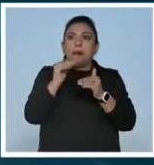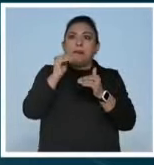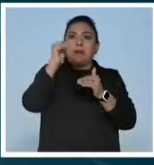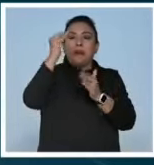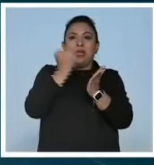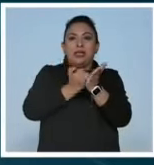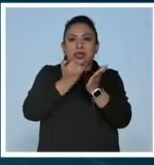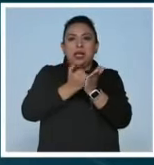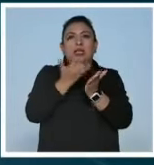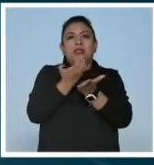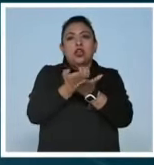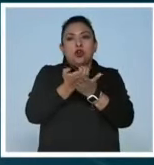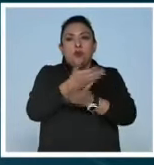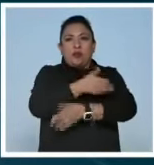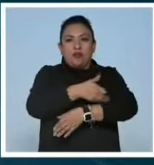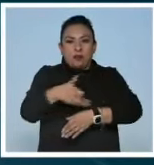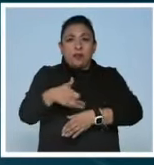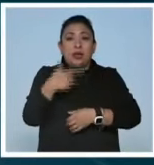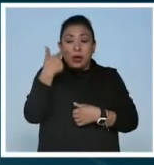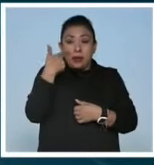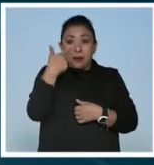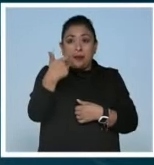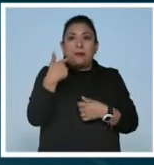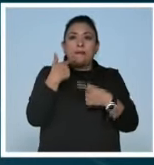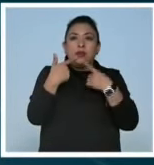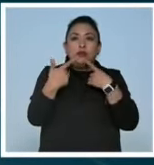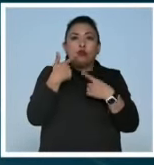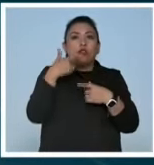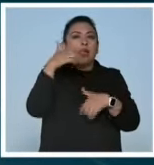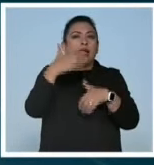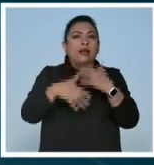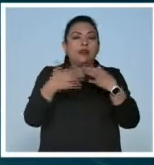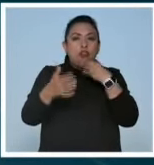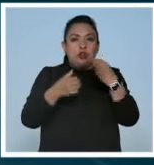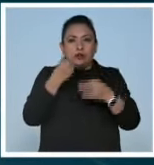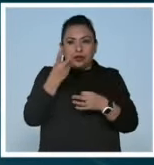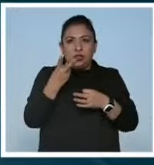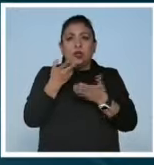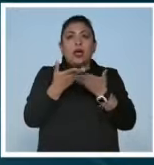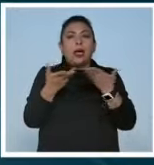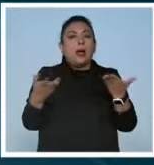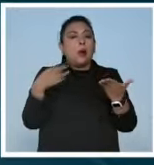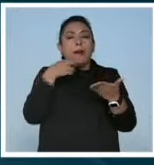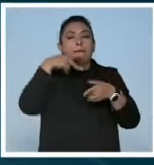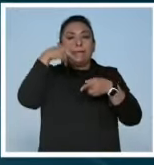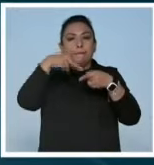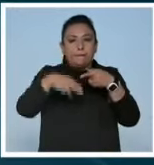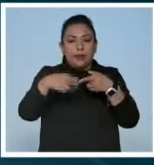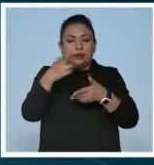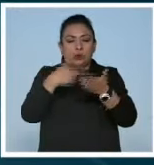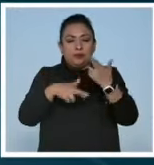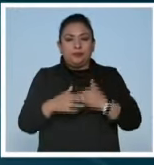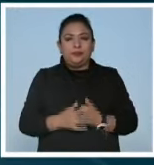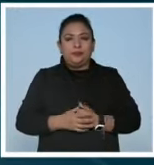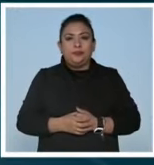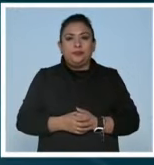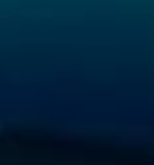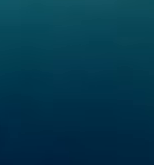interés y la economía familiar. No se pierdan esta conversación al término de Noticias 22. Es momento de hacer una breve pausa.